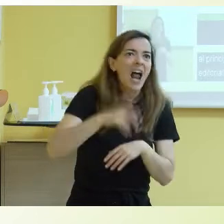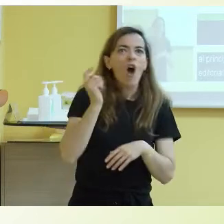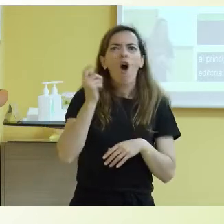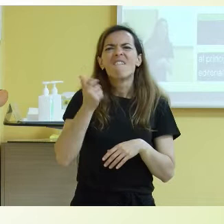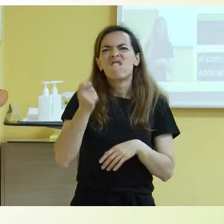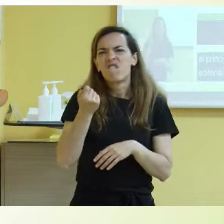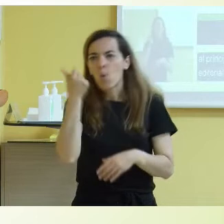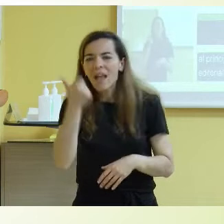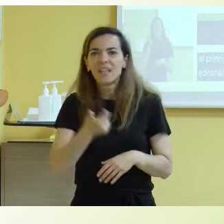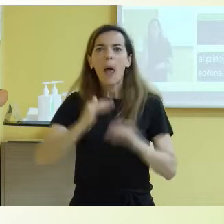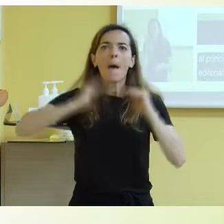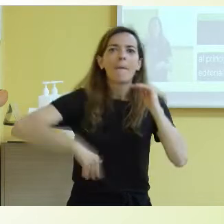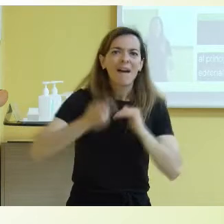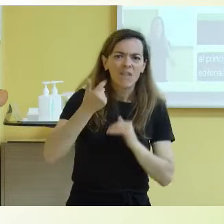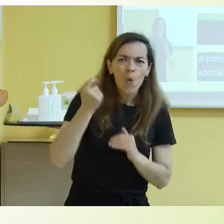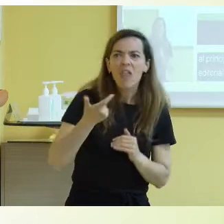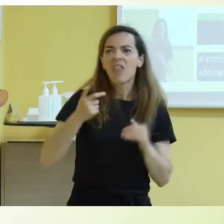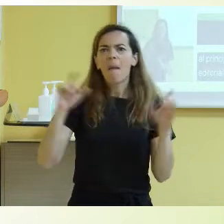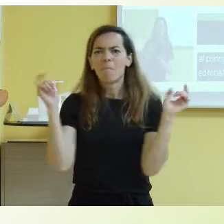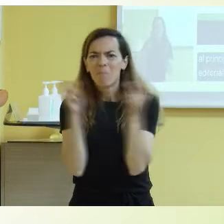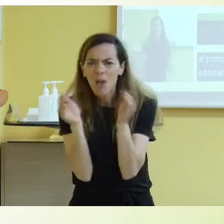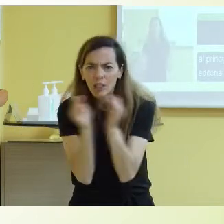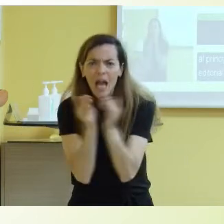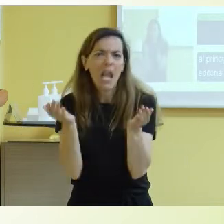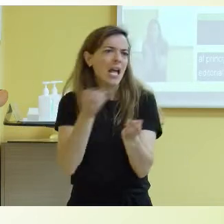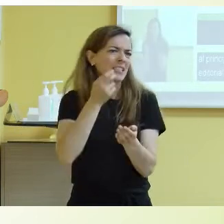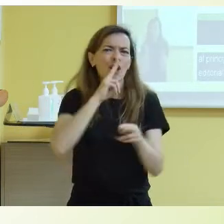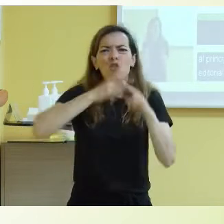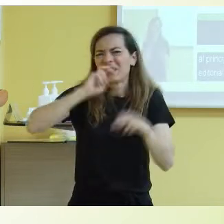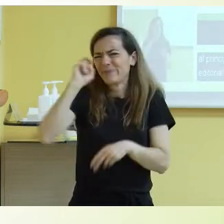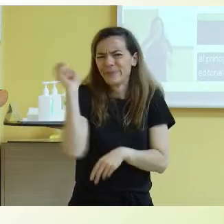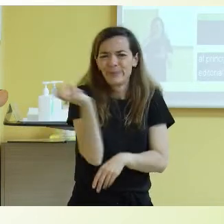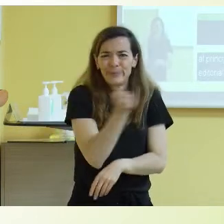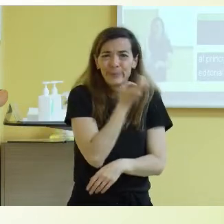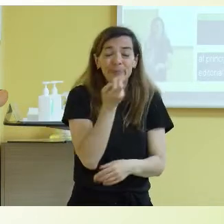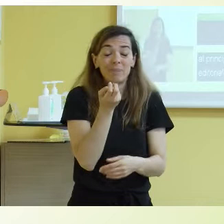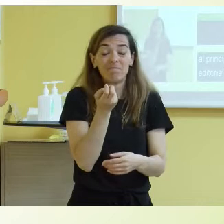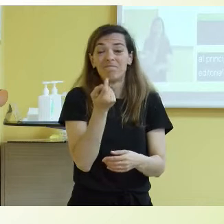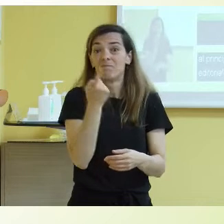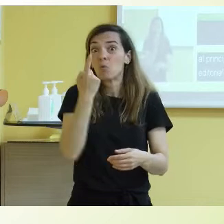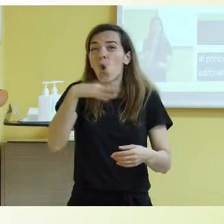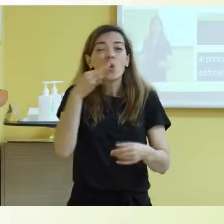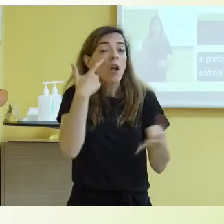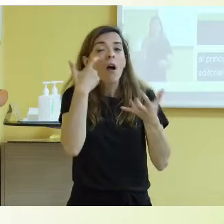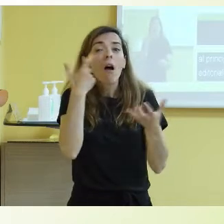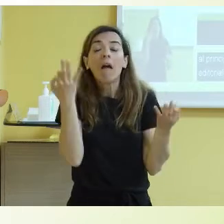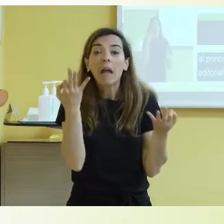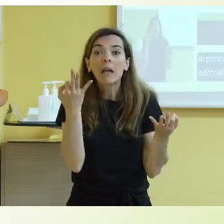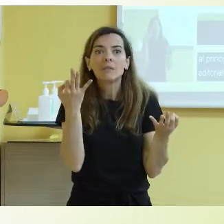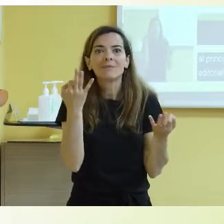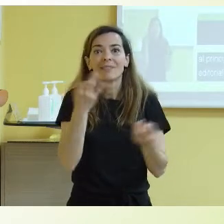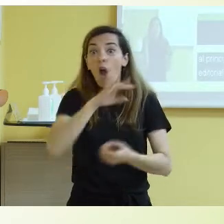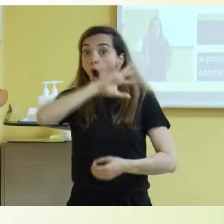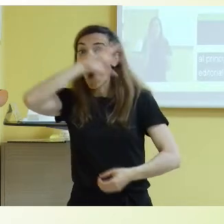poco frecuentes, se han llamado minoritarias, se han llamado de todas maneras. Lo único que quiero llamar la atención es que no son